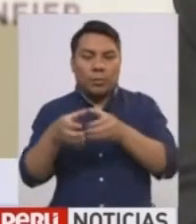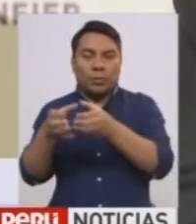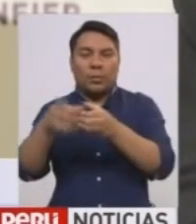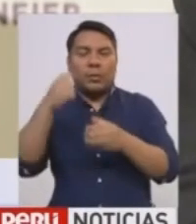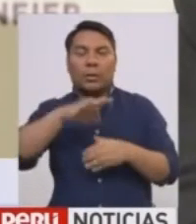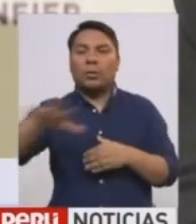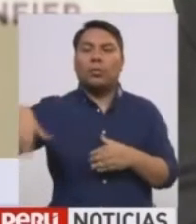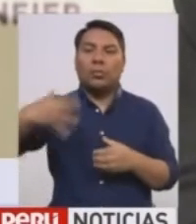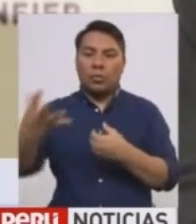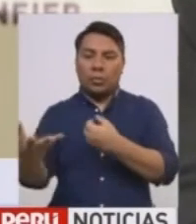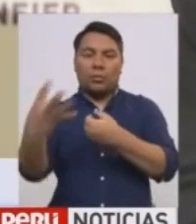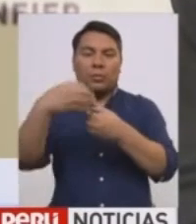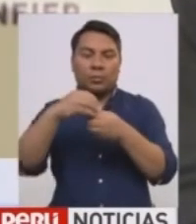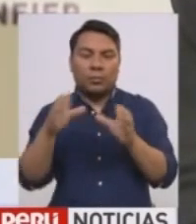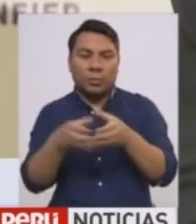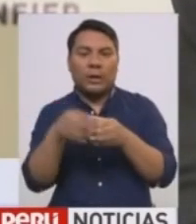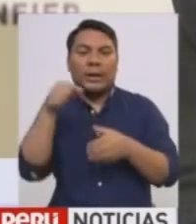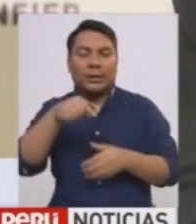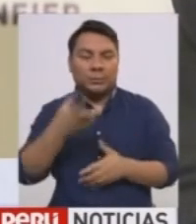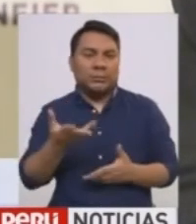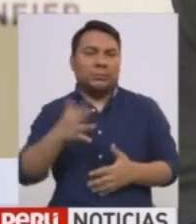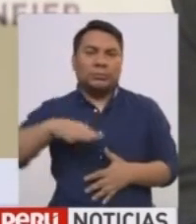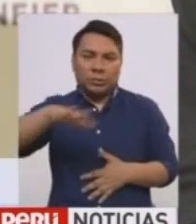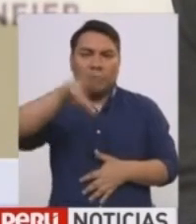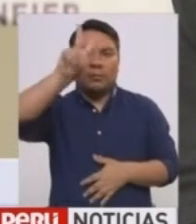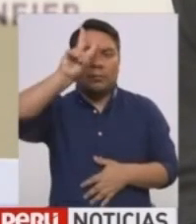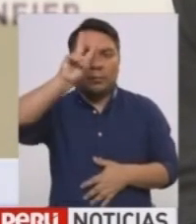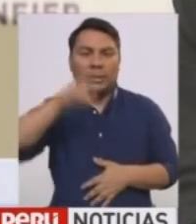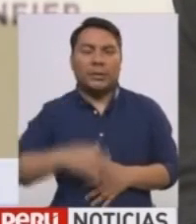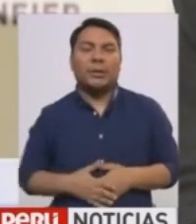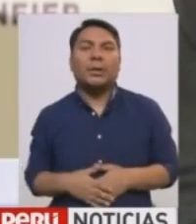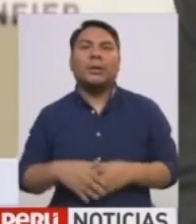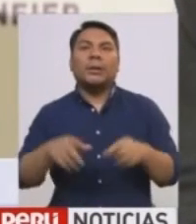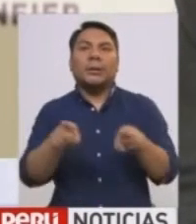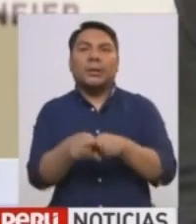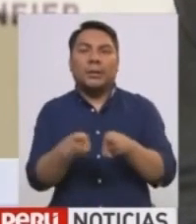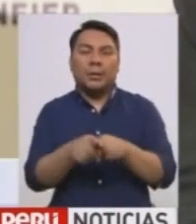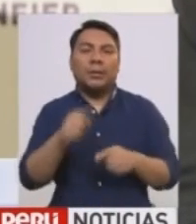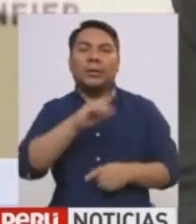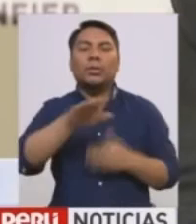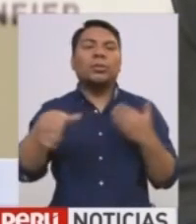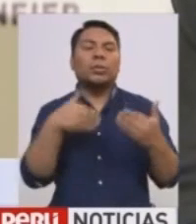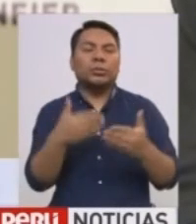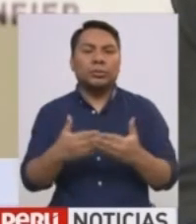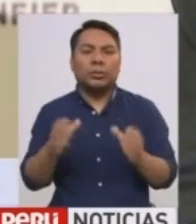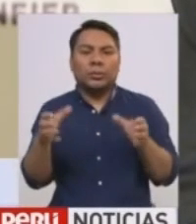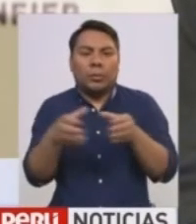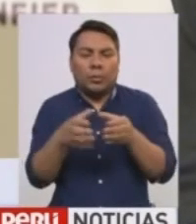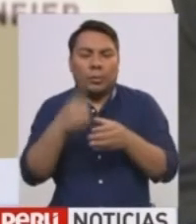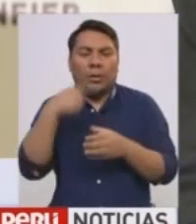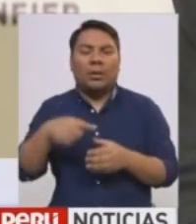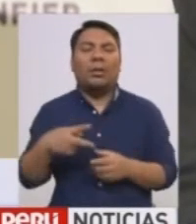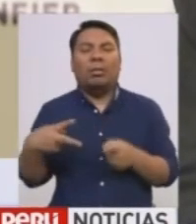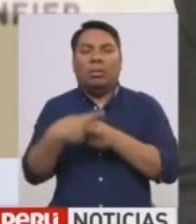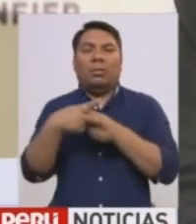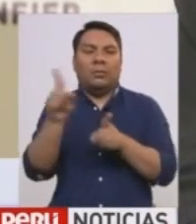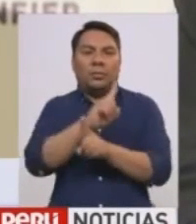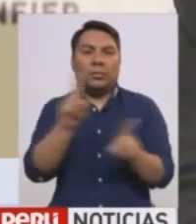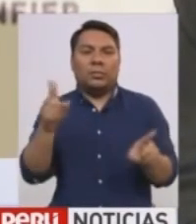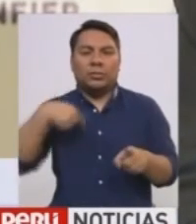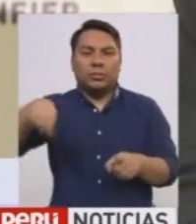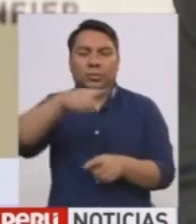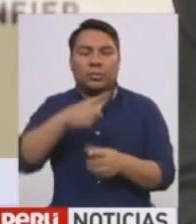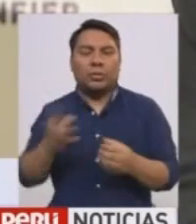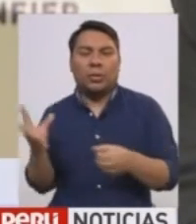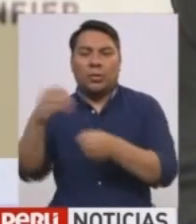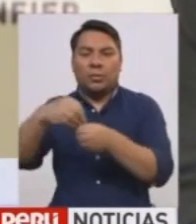todo que se llama Perú. Y los empresarios no somos pues marcianos, somos gente que